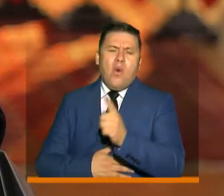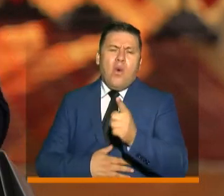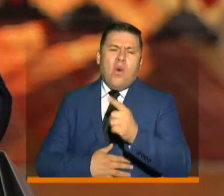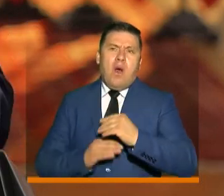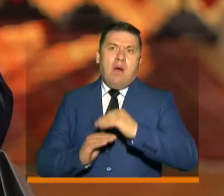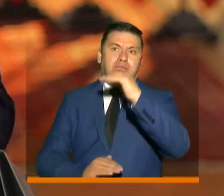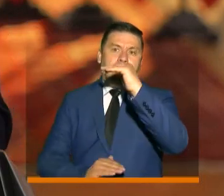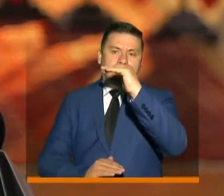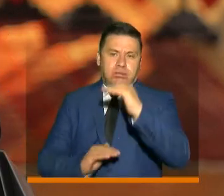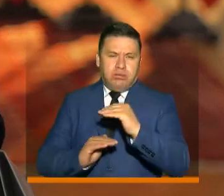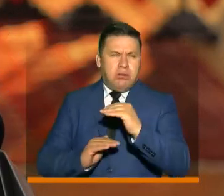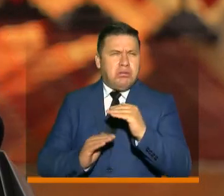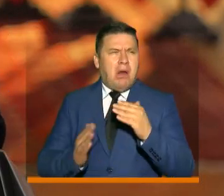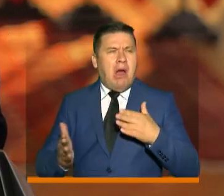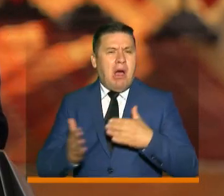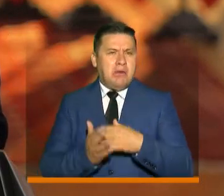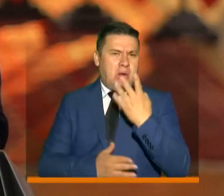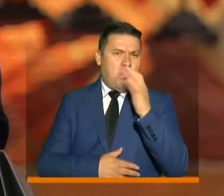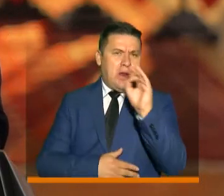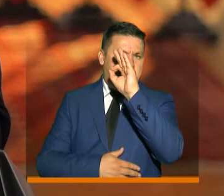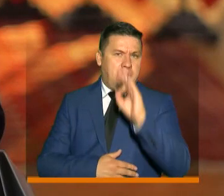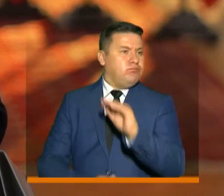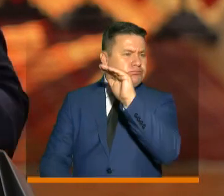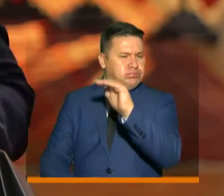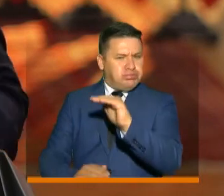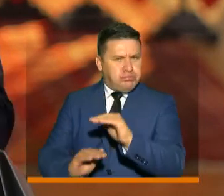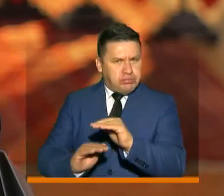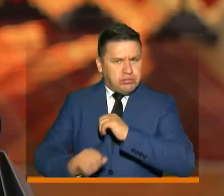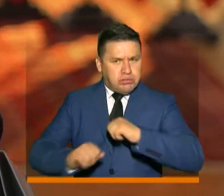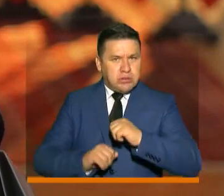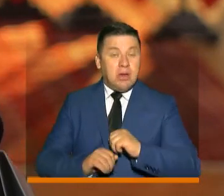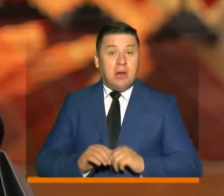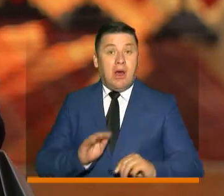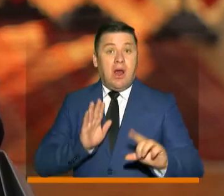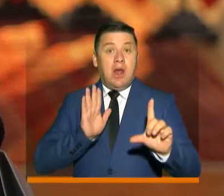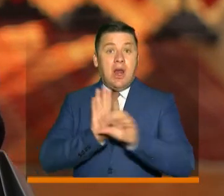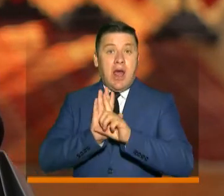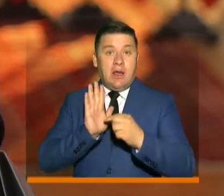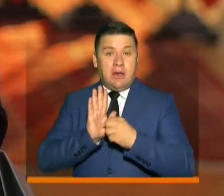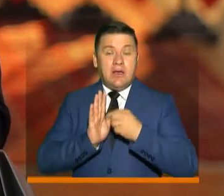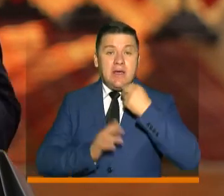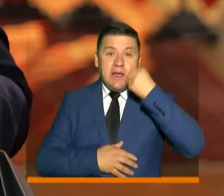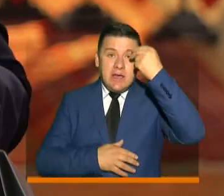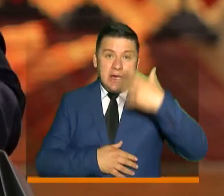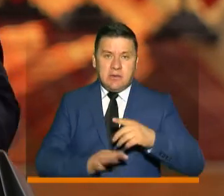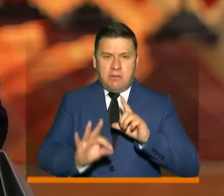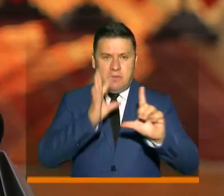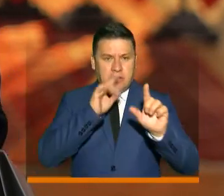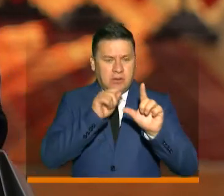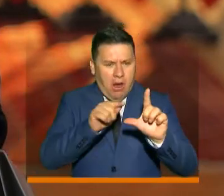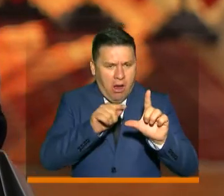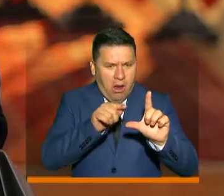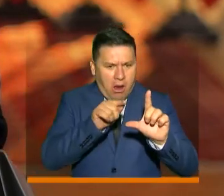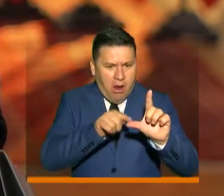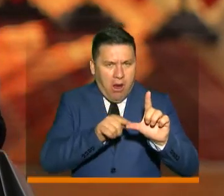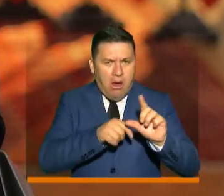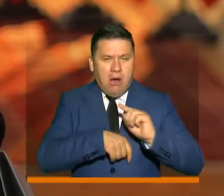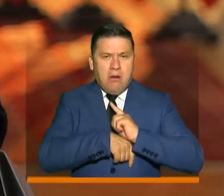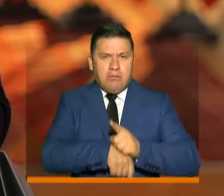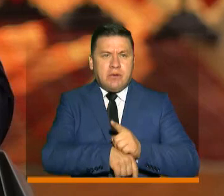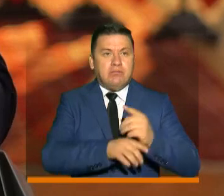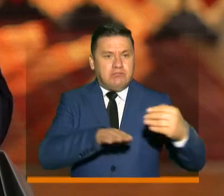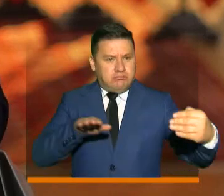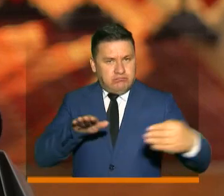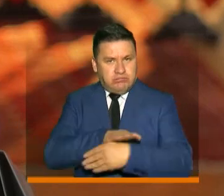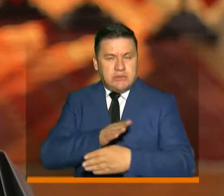hasta en un 49 por ciento y con la ley de historia clínica electrónica agilizamos la entrada